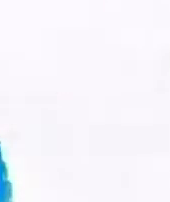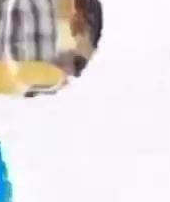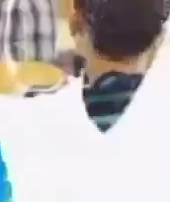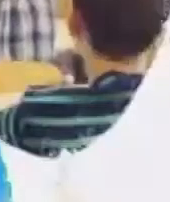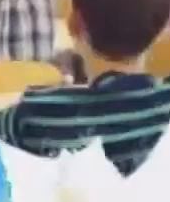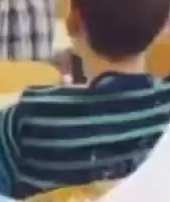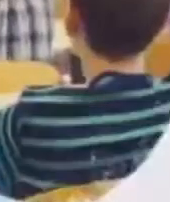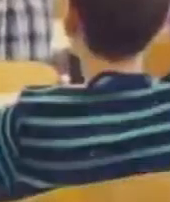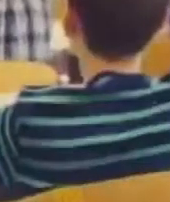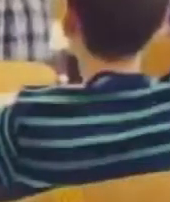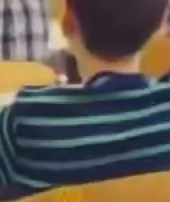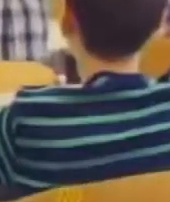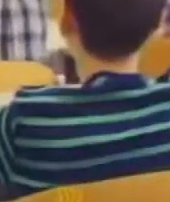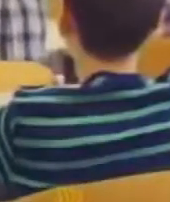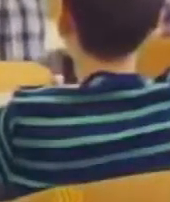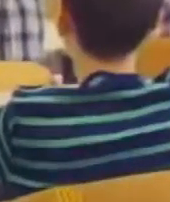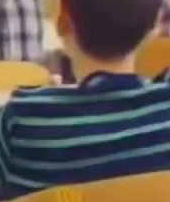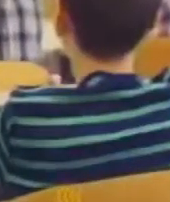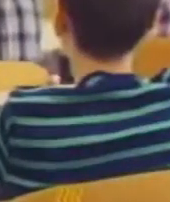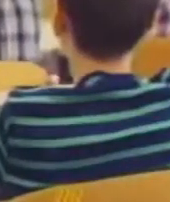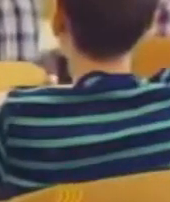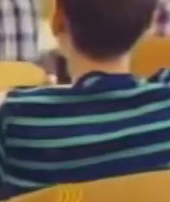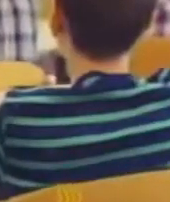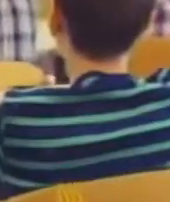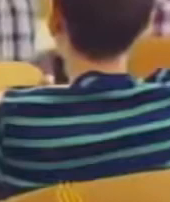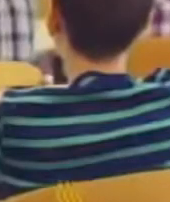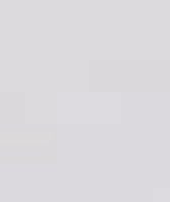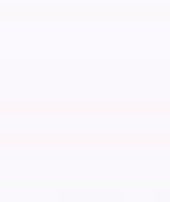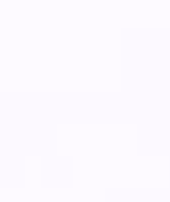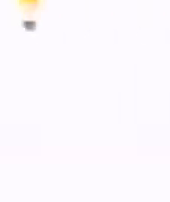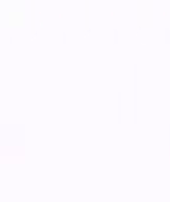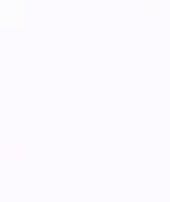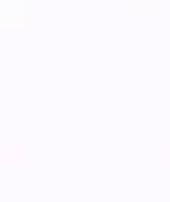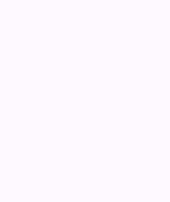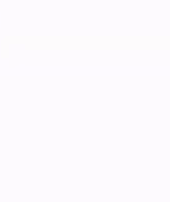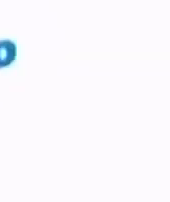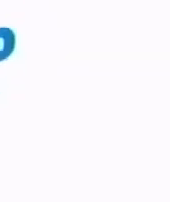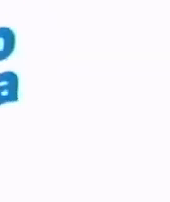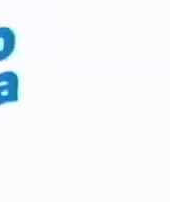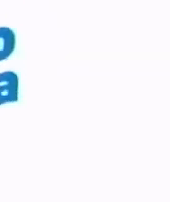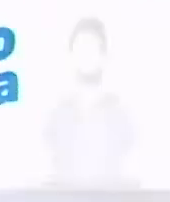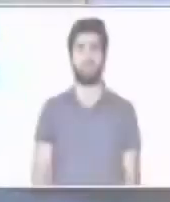A continuación, matemática quinto diversificado.